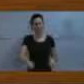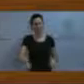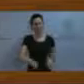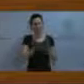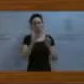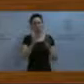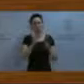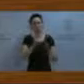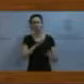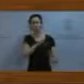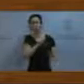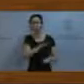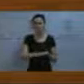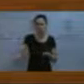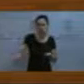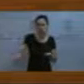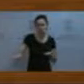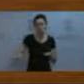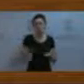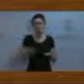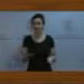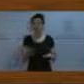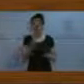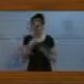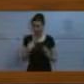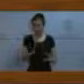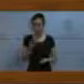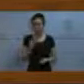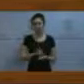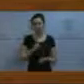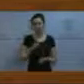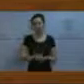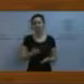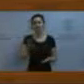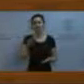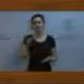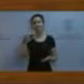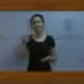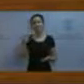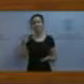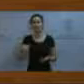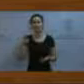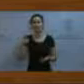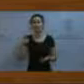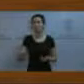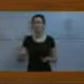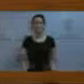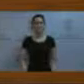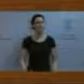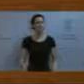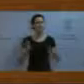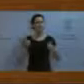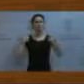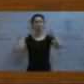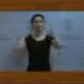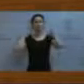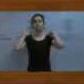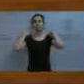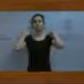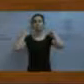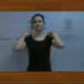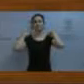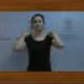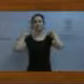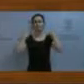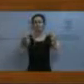sea. Creo que en estos momentos la señora Belén Fernández es una auténtica carga para su Gobierno y para el Gobierno del